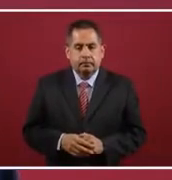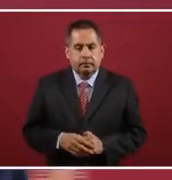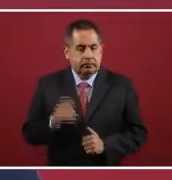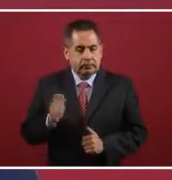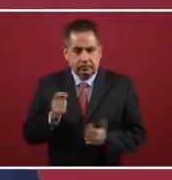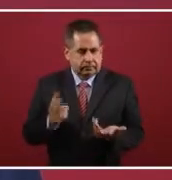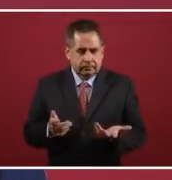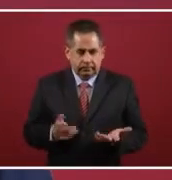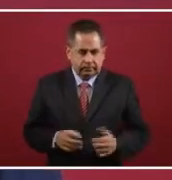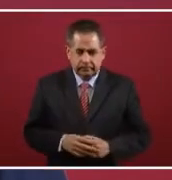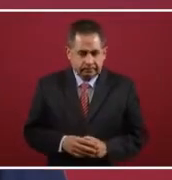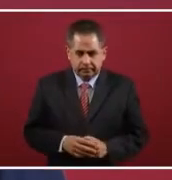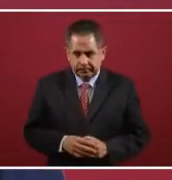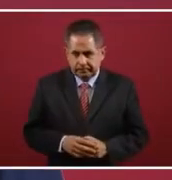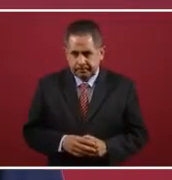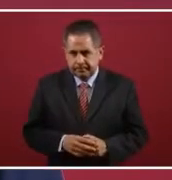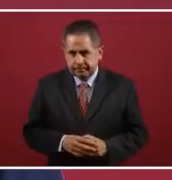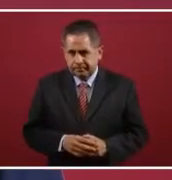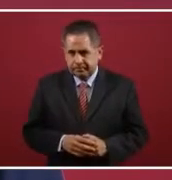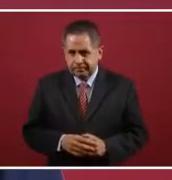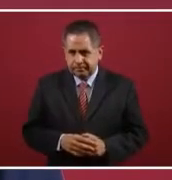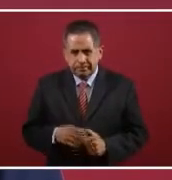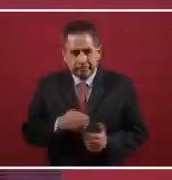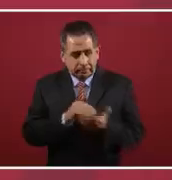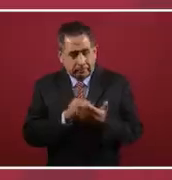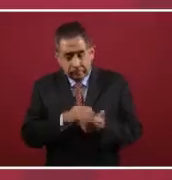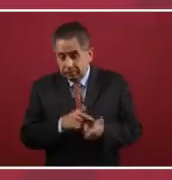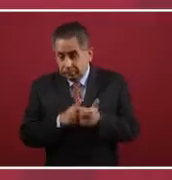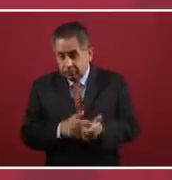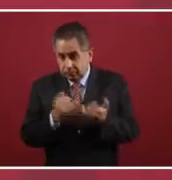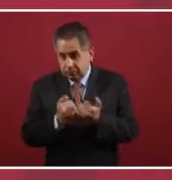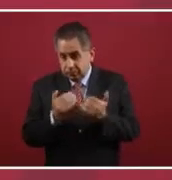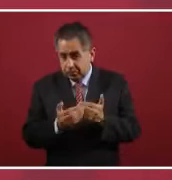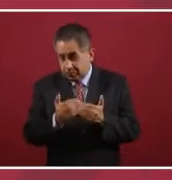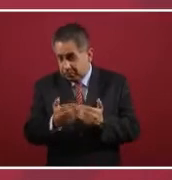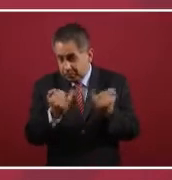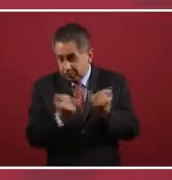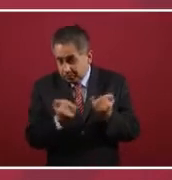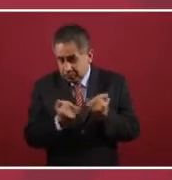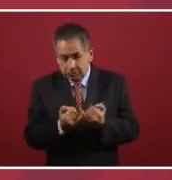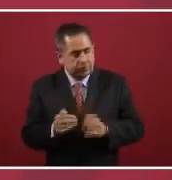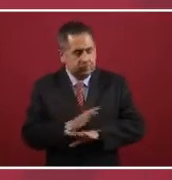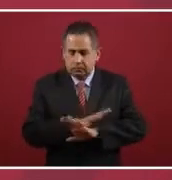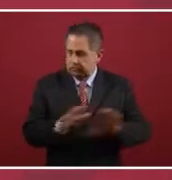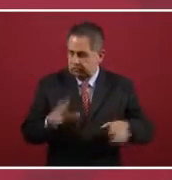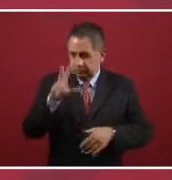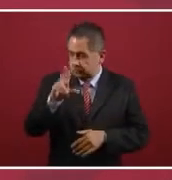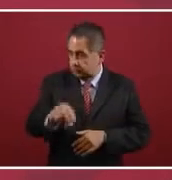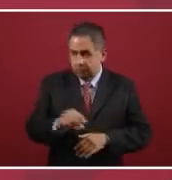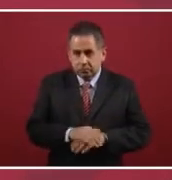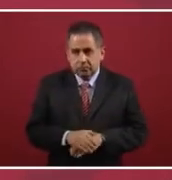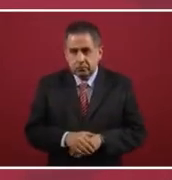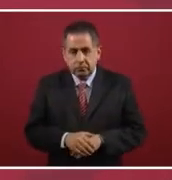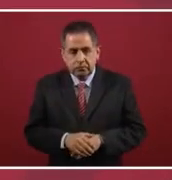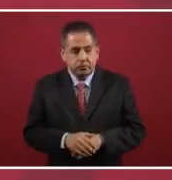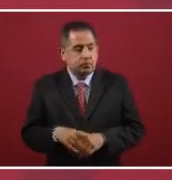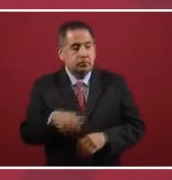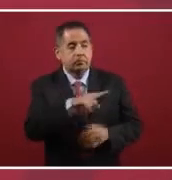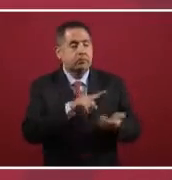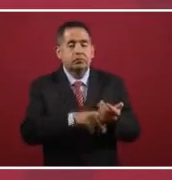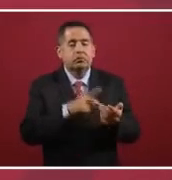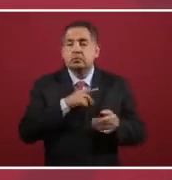Entonces, ¿cómo van a seguir así las cosas? No, y que no asusten.